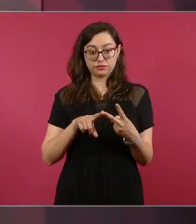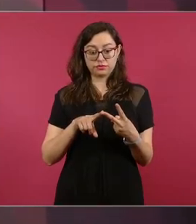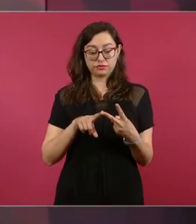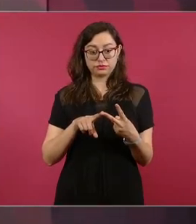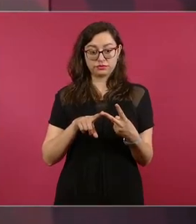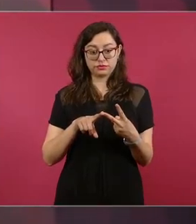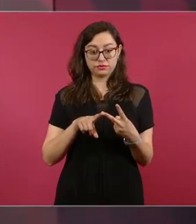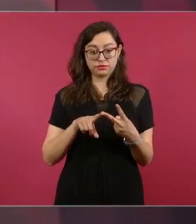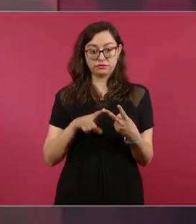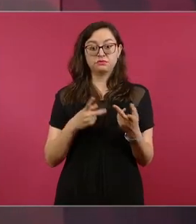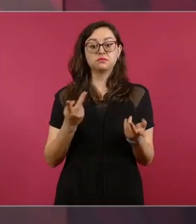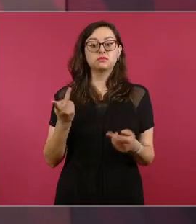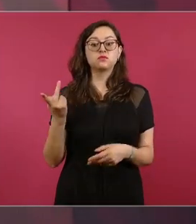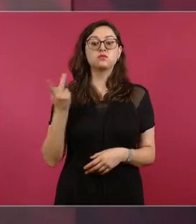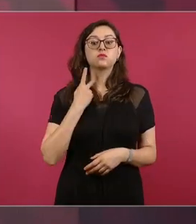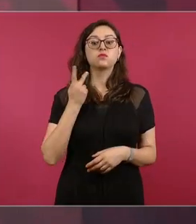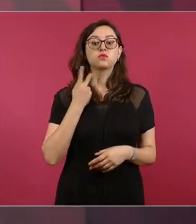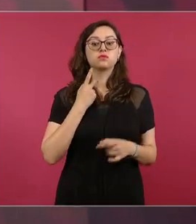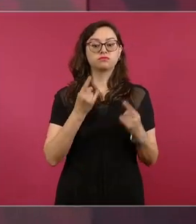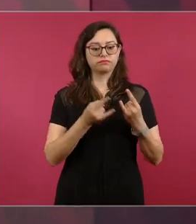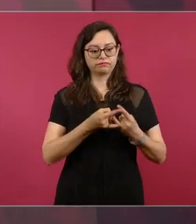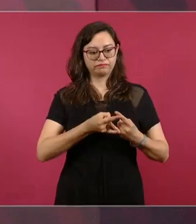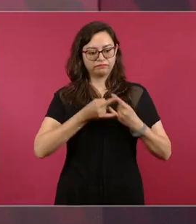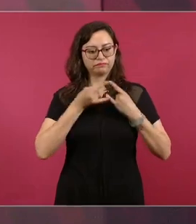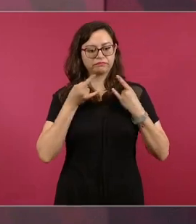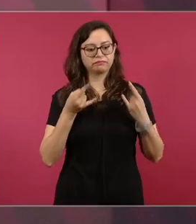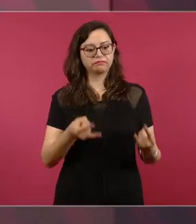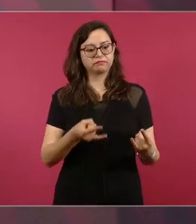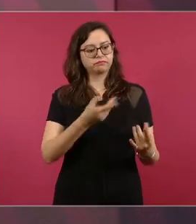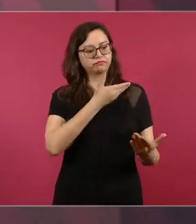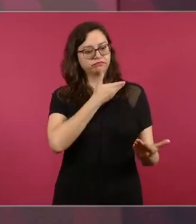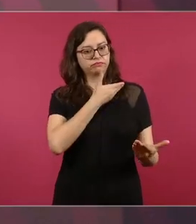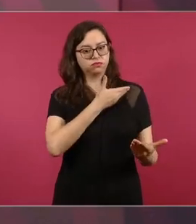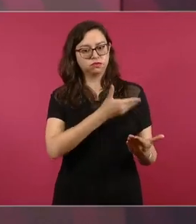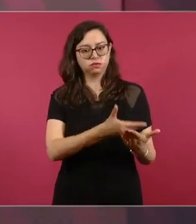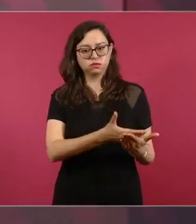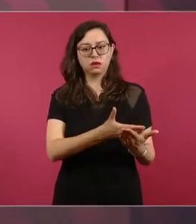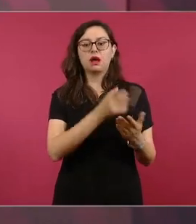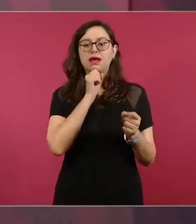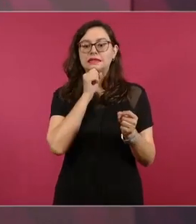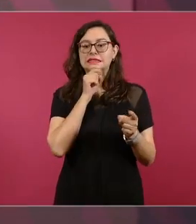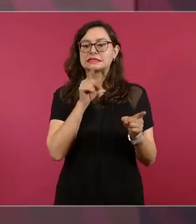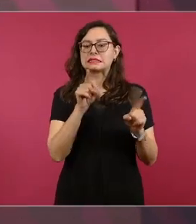nuestra historia política, que es excepcional.